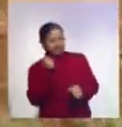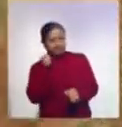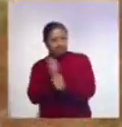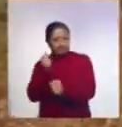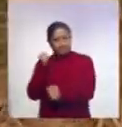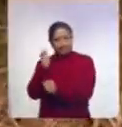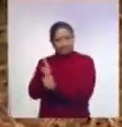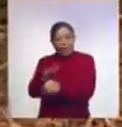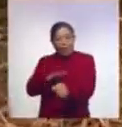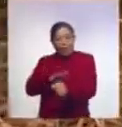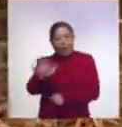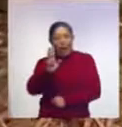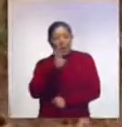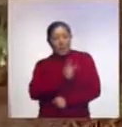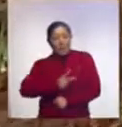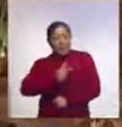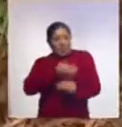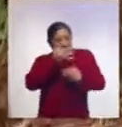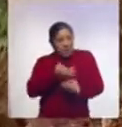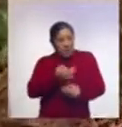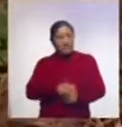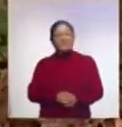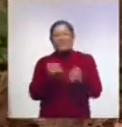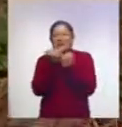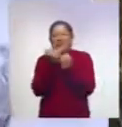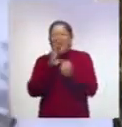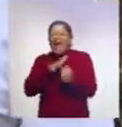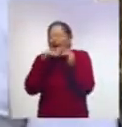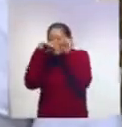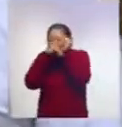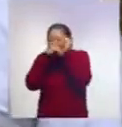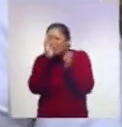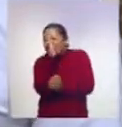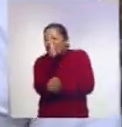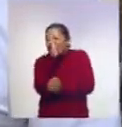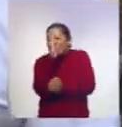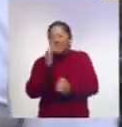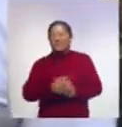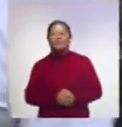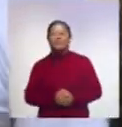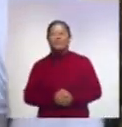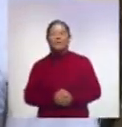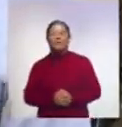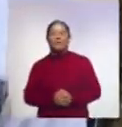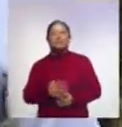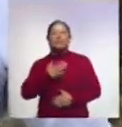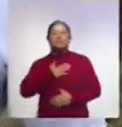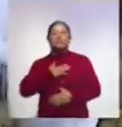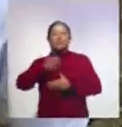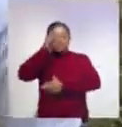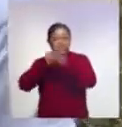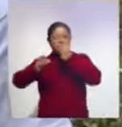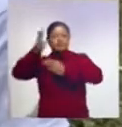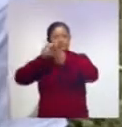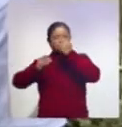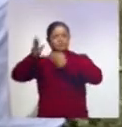y malos, así como a los que aún se encuentran escondidos. Nosotros aprendimos a recolectar hongos